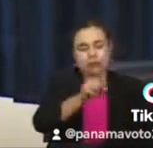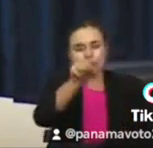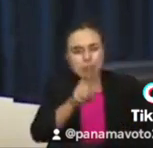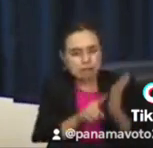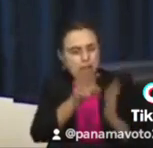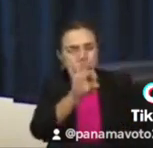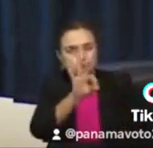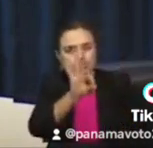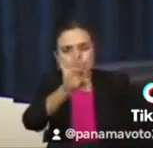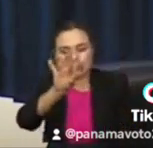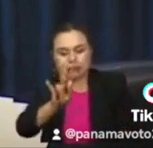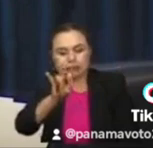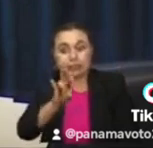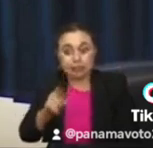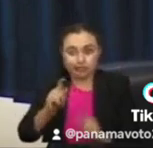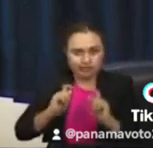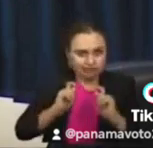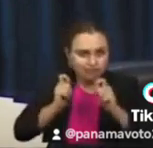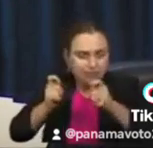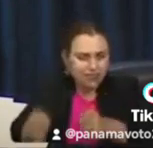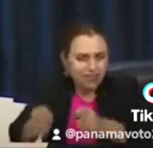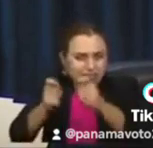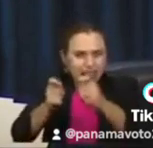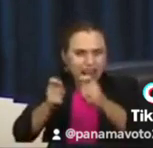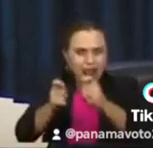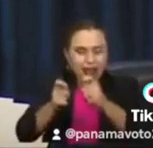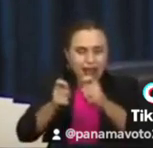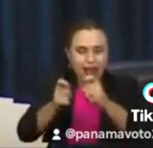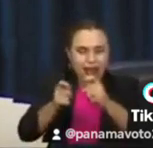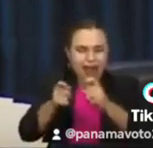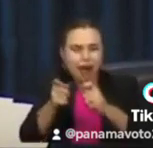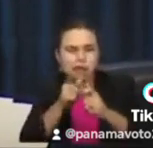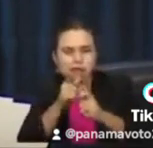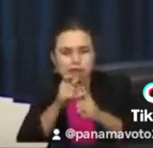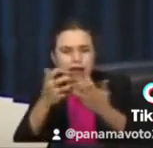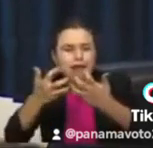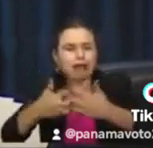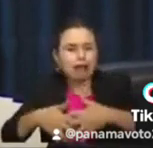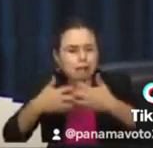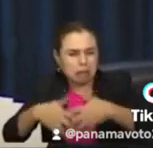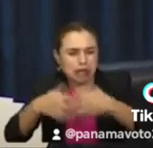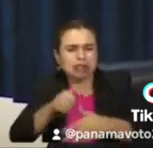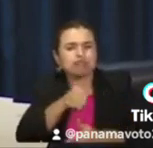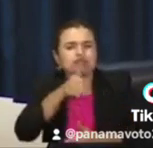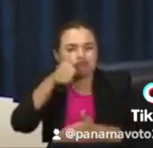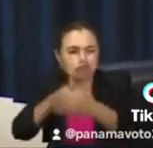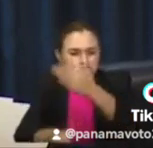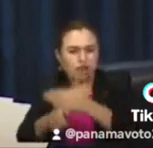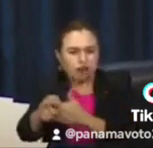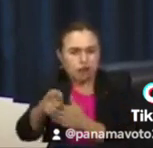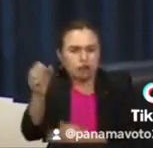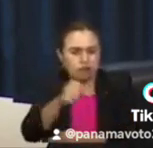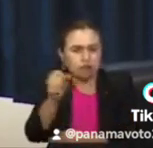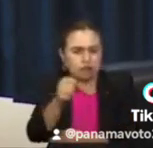le confiere propiedades a una empresa que es privada pero con capital público